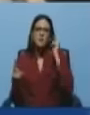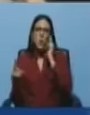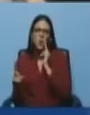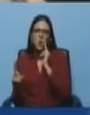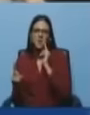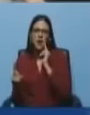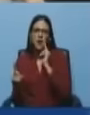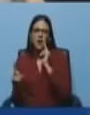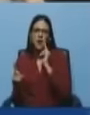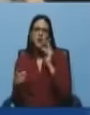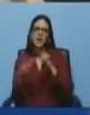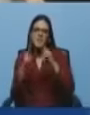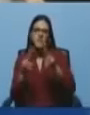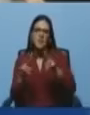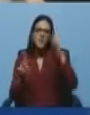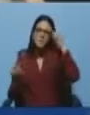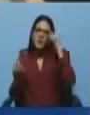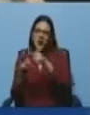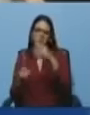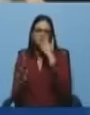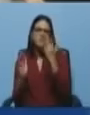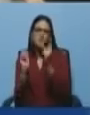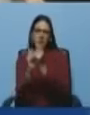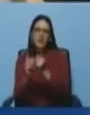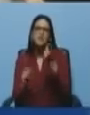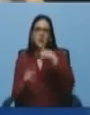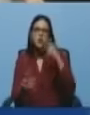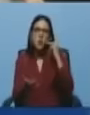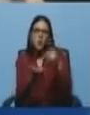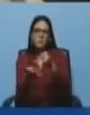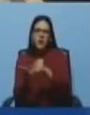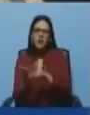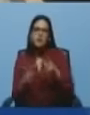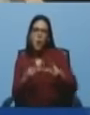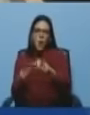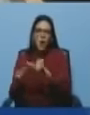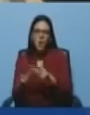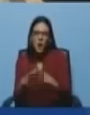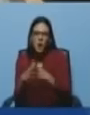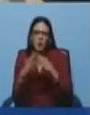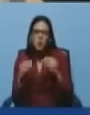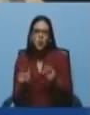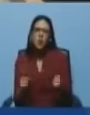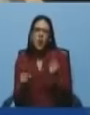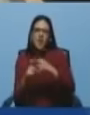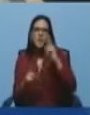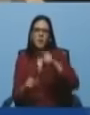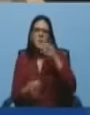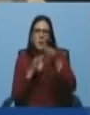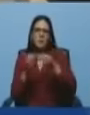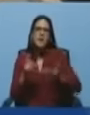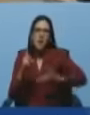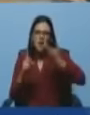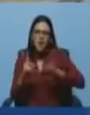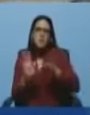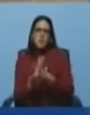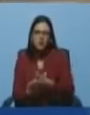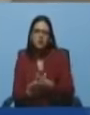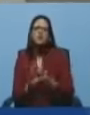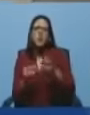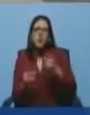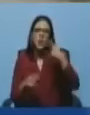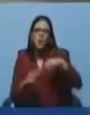bolivariana de paz al frente, participando en estos espacios. Además, destacar algo importantísimo,